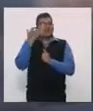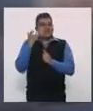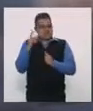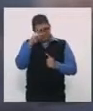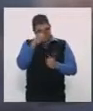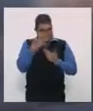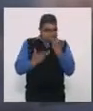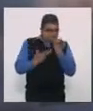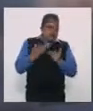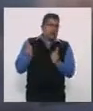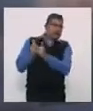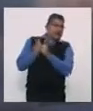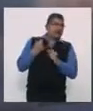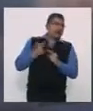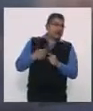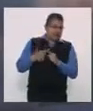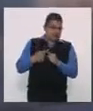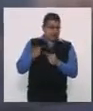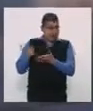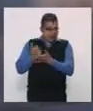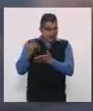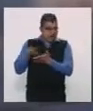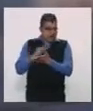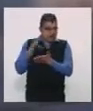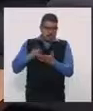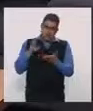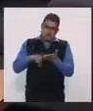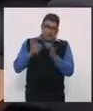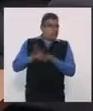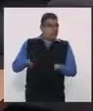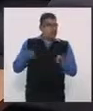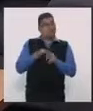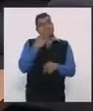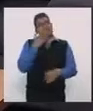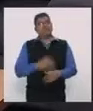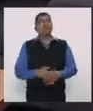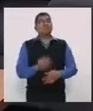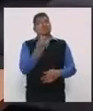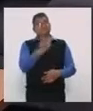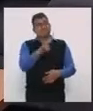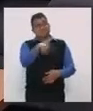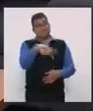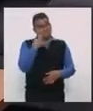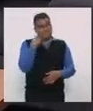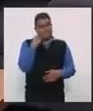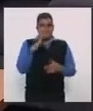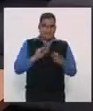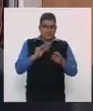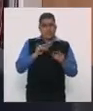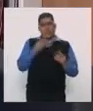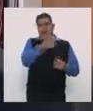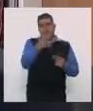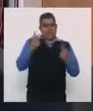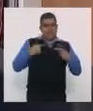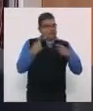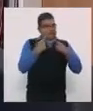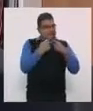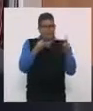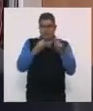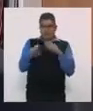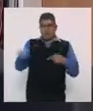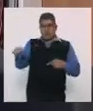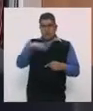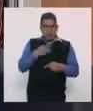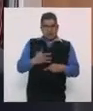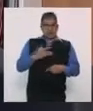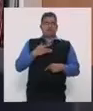Claro. Todas estas se vuelven herramientas, ¿no? Claro, y además, bueno, pues este noviembre también es distinto, y es duro,